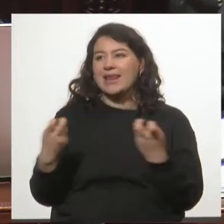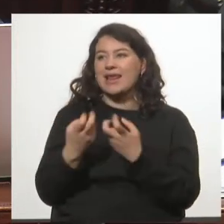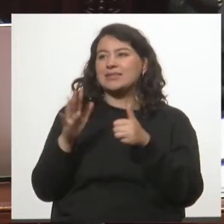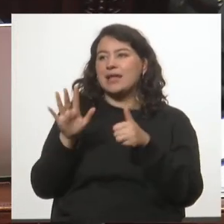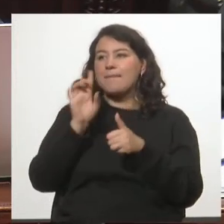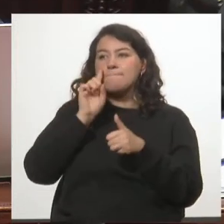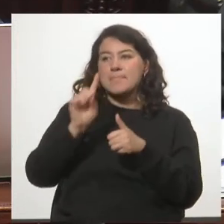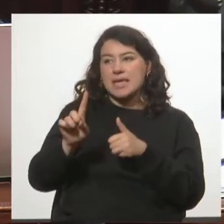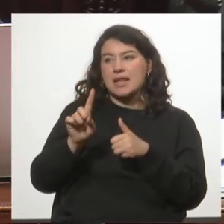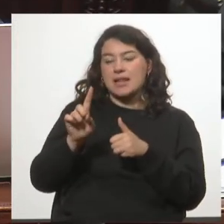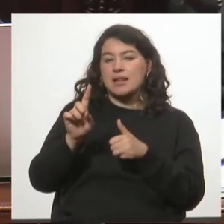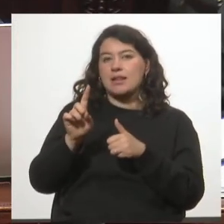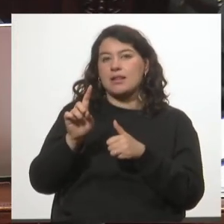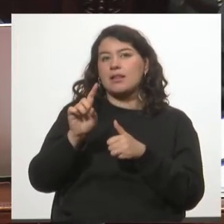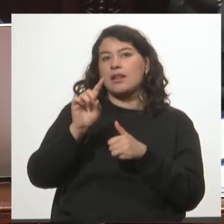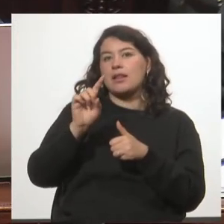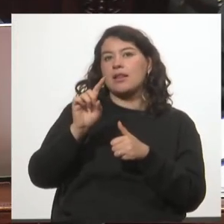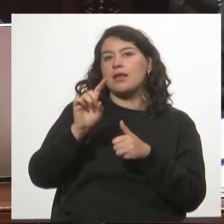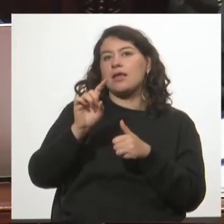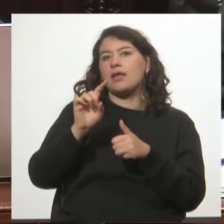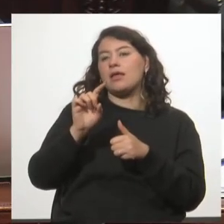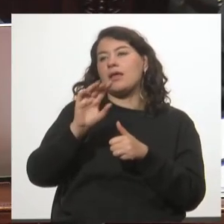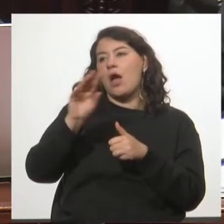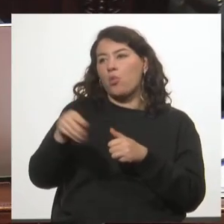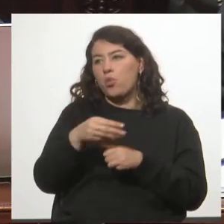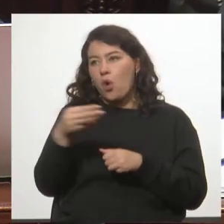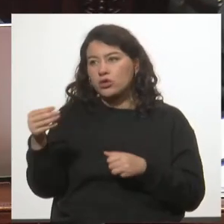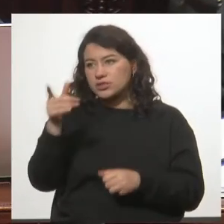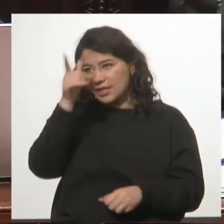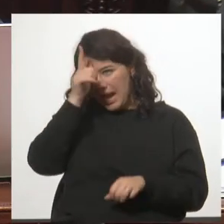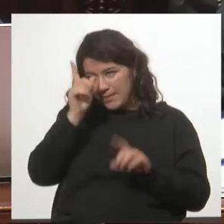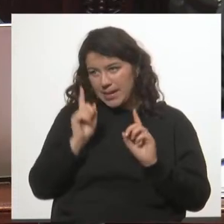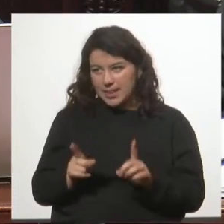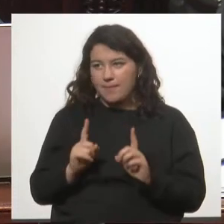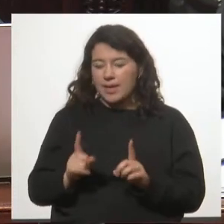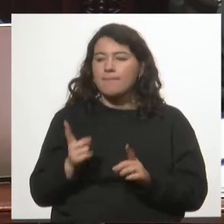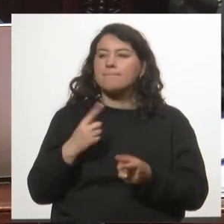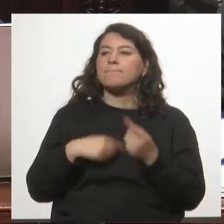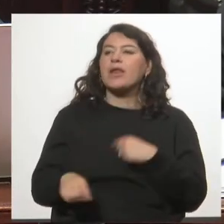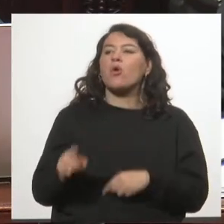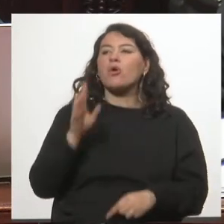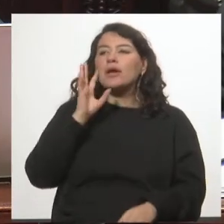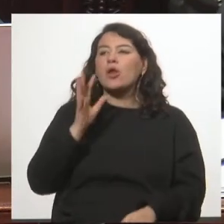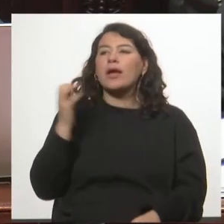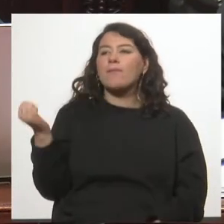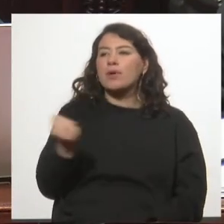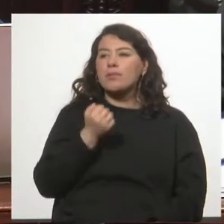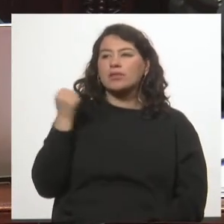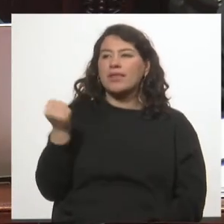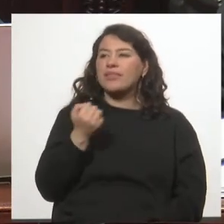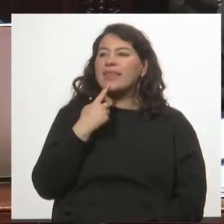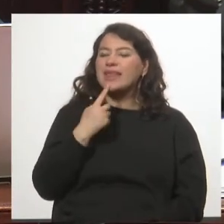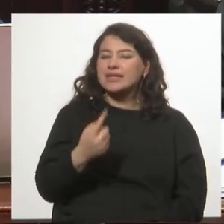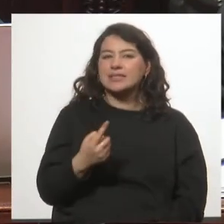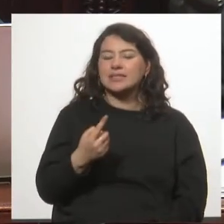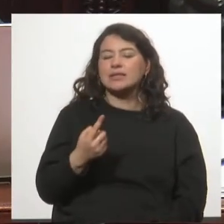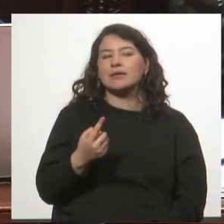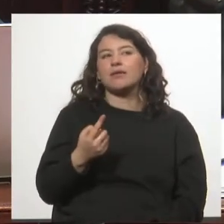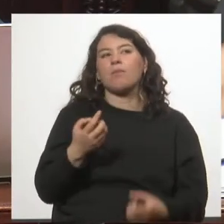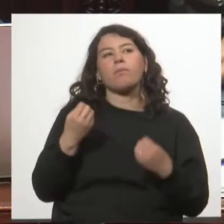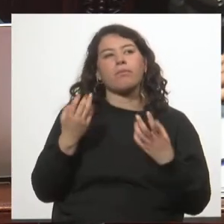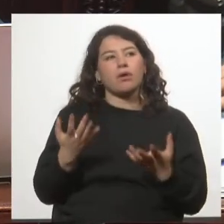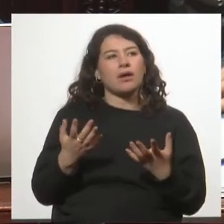32 millones de euros también en alemania pero aquí creo que es muy importante decirlo porque